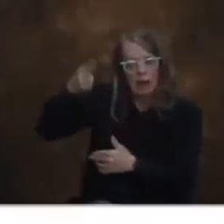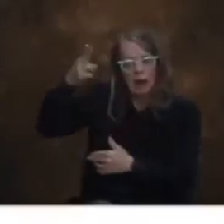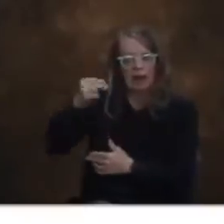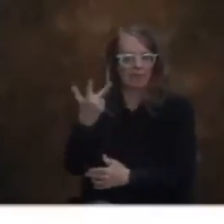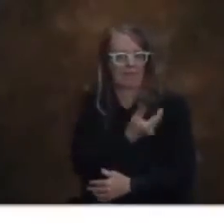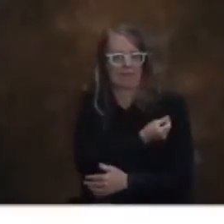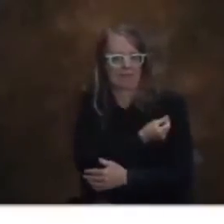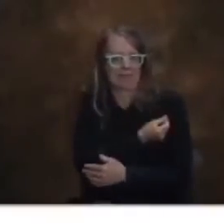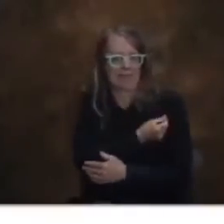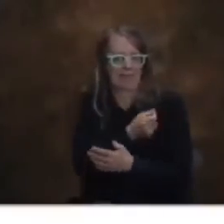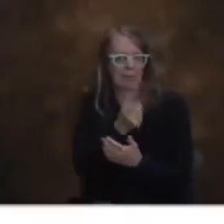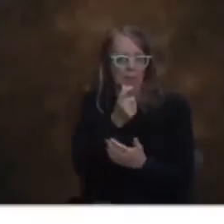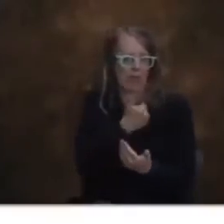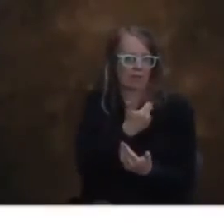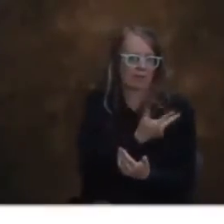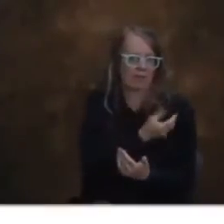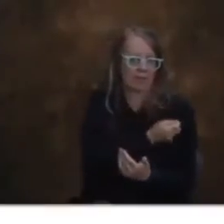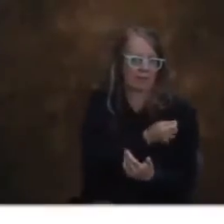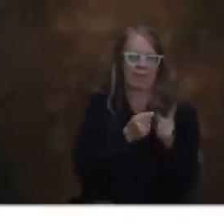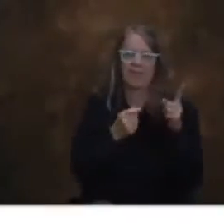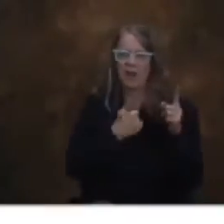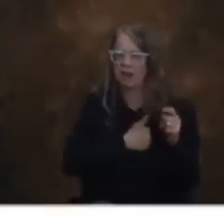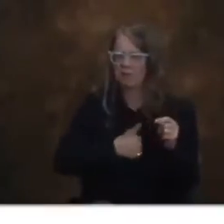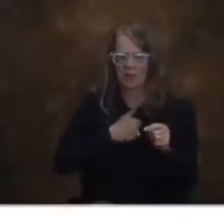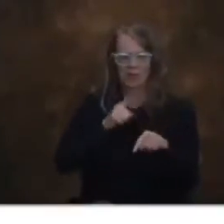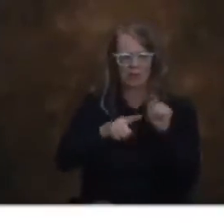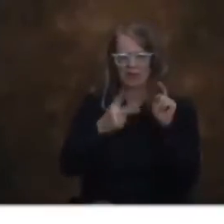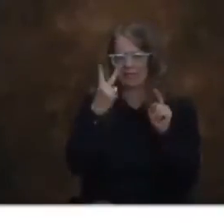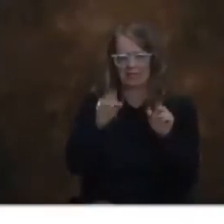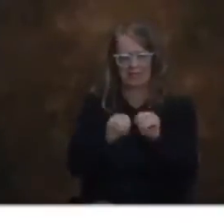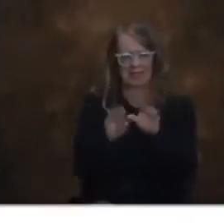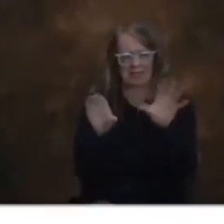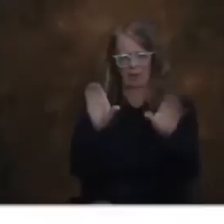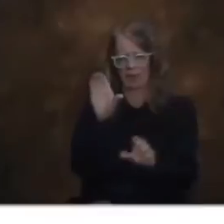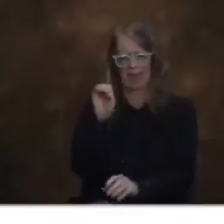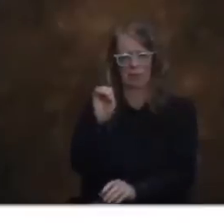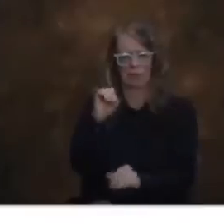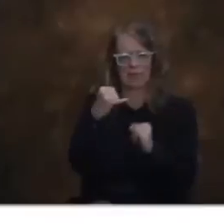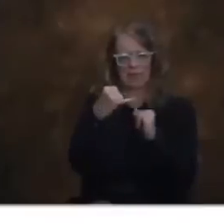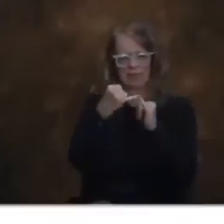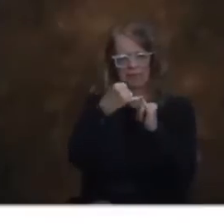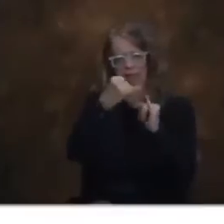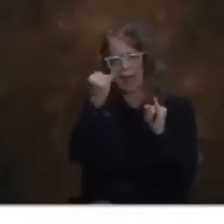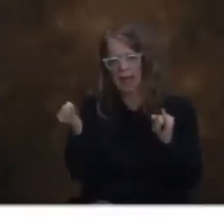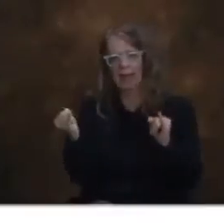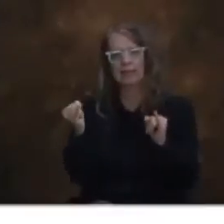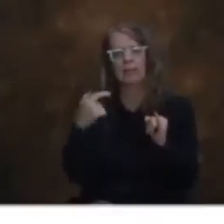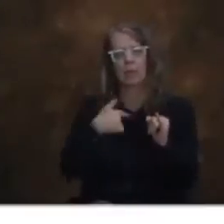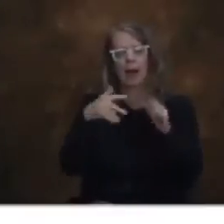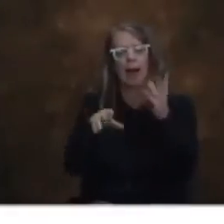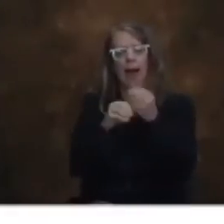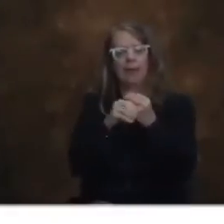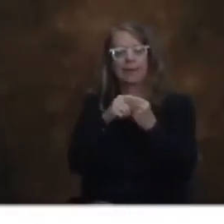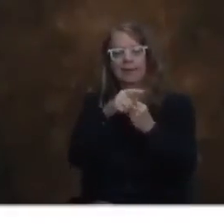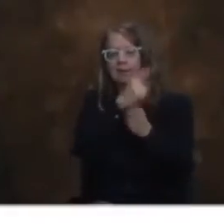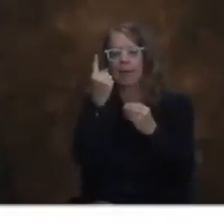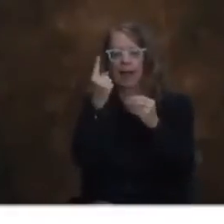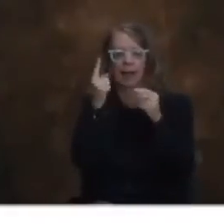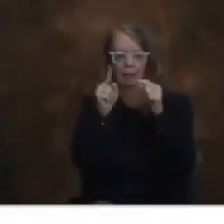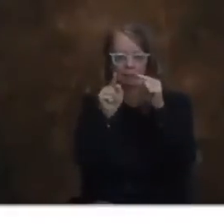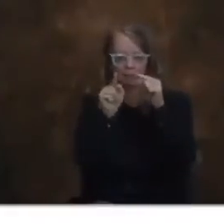vulnerabilidades social y tasas de vacunación podemos ver caja la caja negra que es nuestra área para